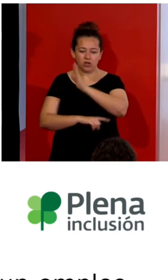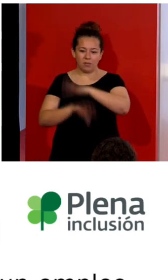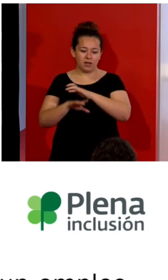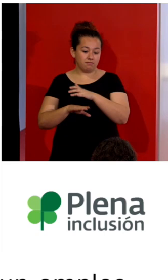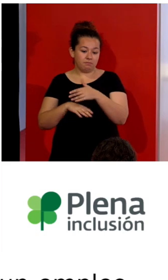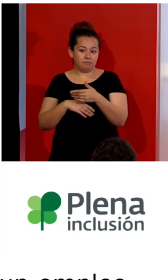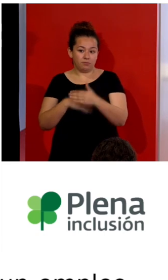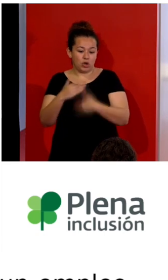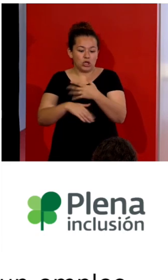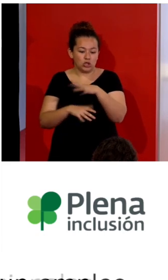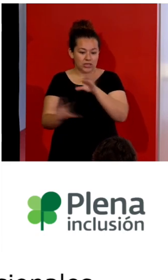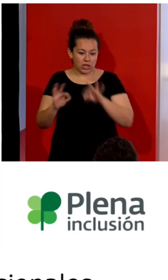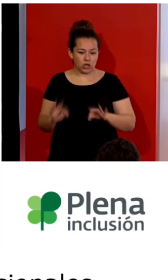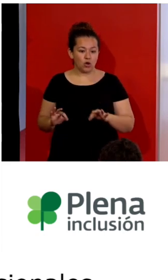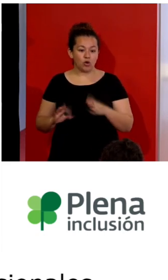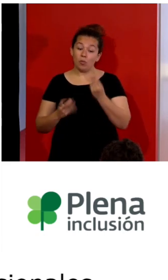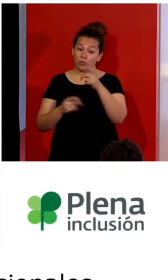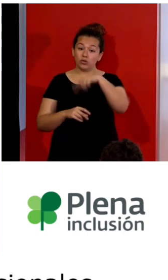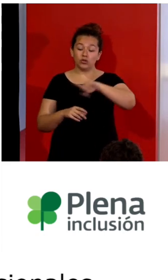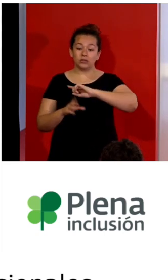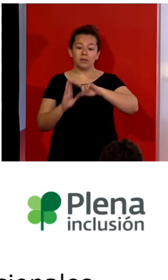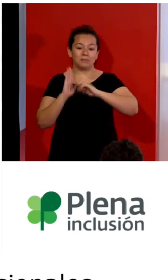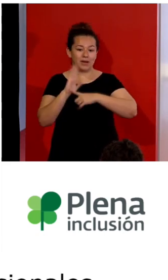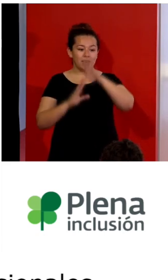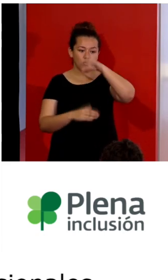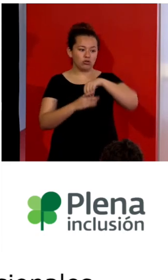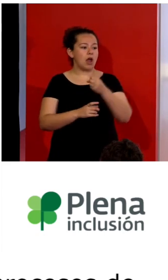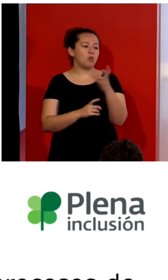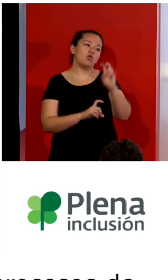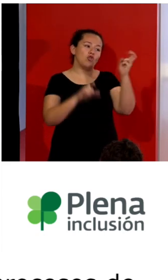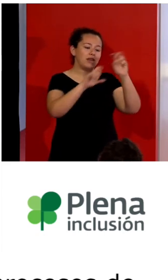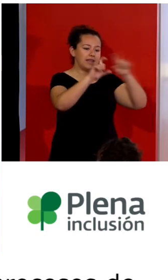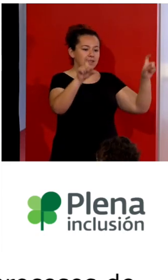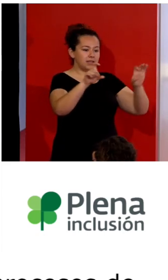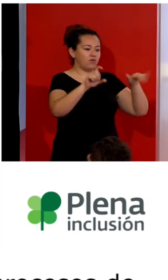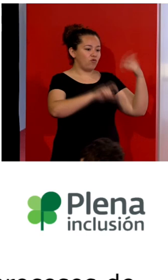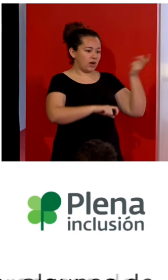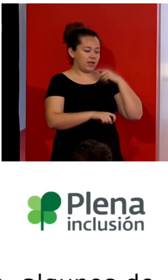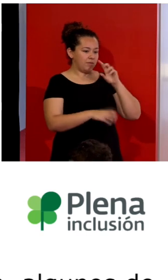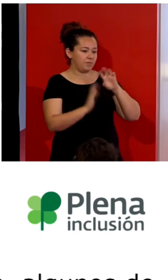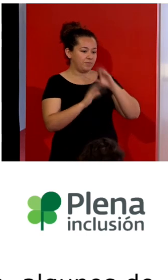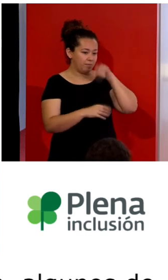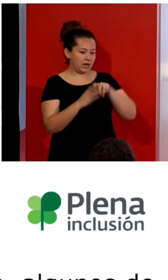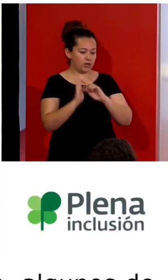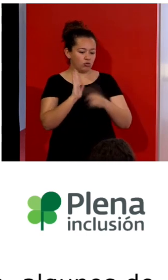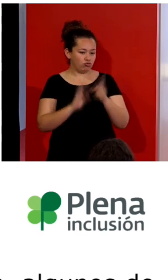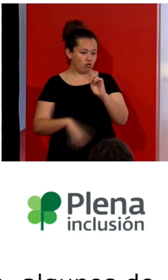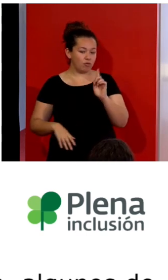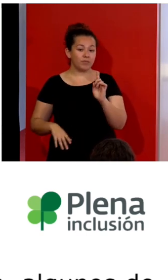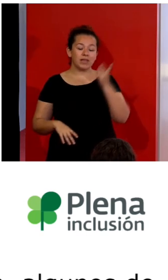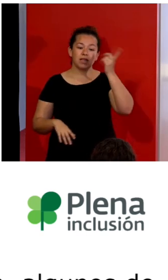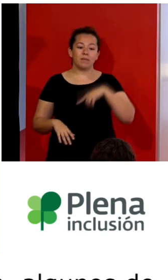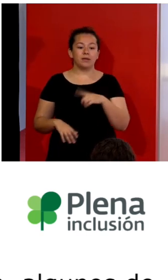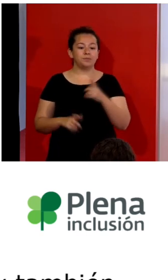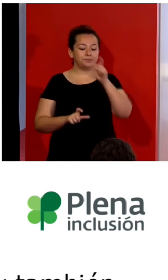los procesos de selección, muchos de ellos de Plena Inclusión, algunos de otras entidades ajenas a Plena Inclusión, y también hemos entrevistado a profesionales de la